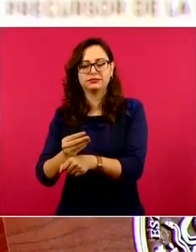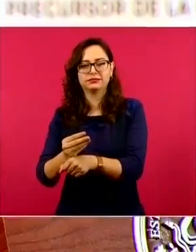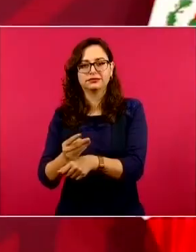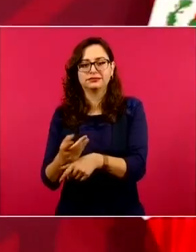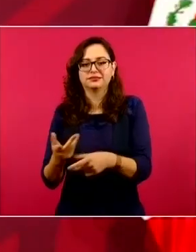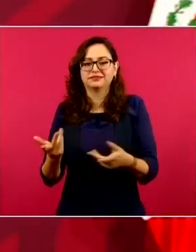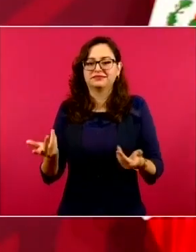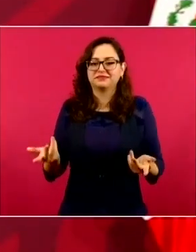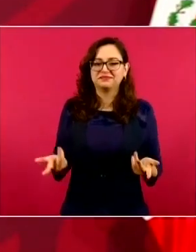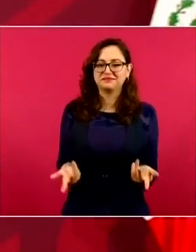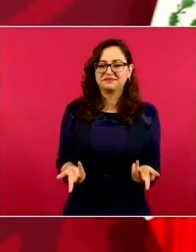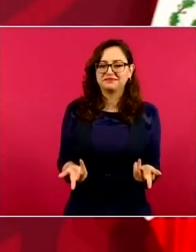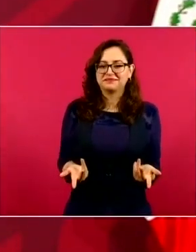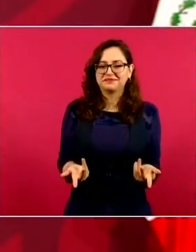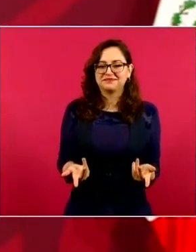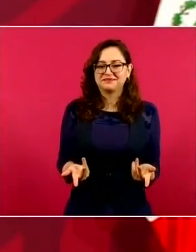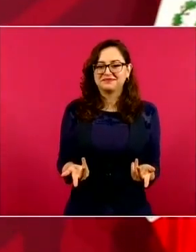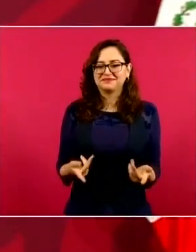Pues eso sería